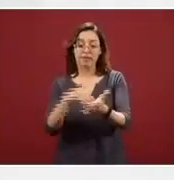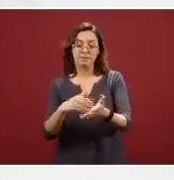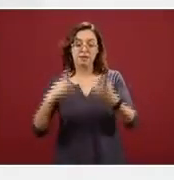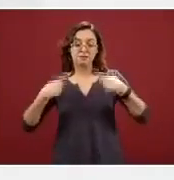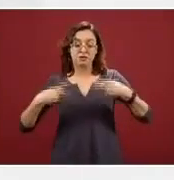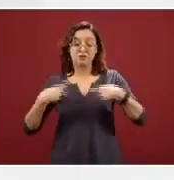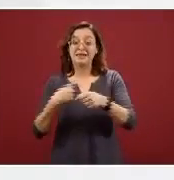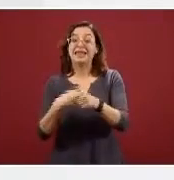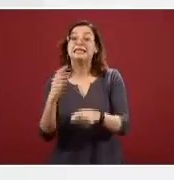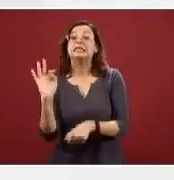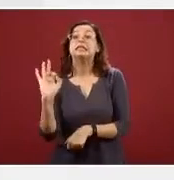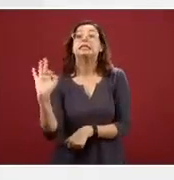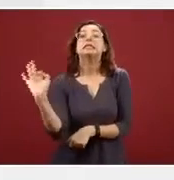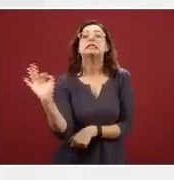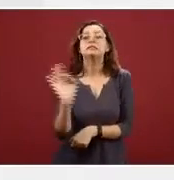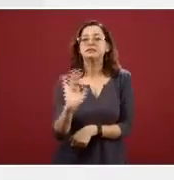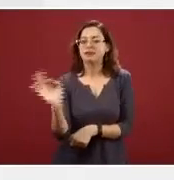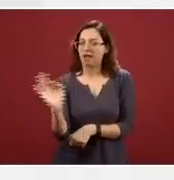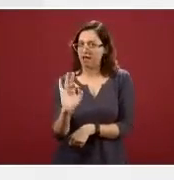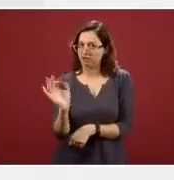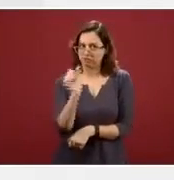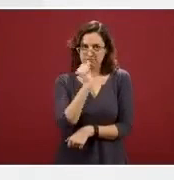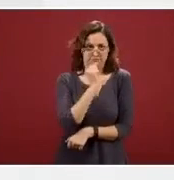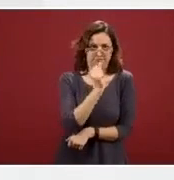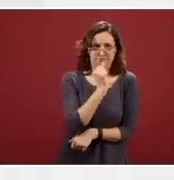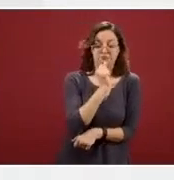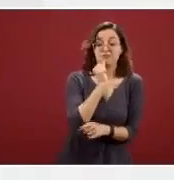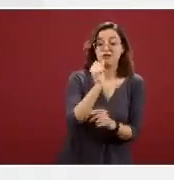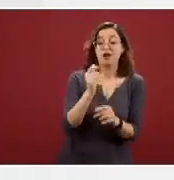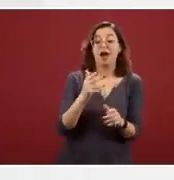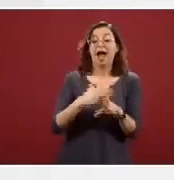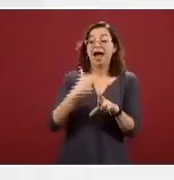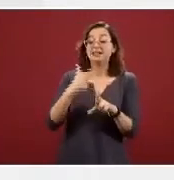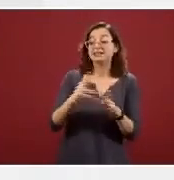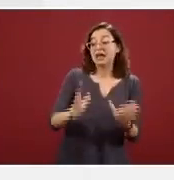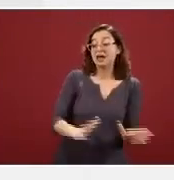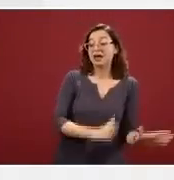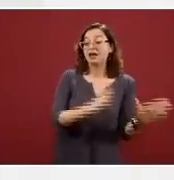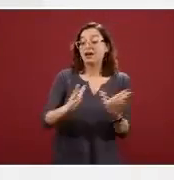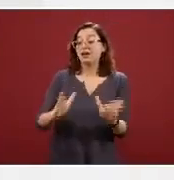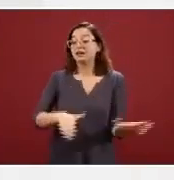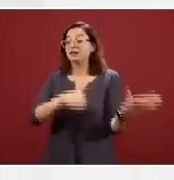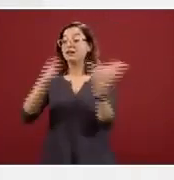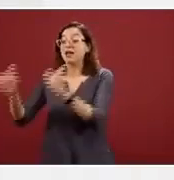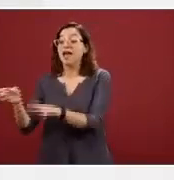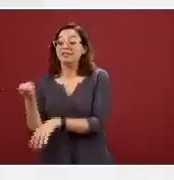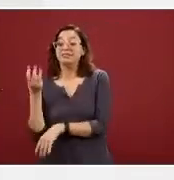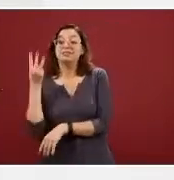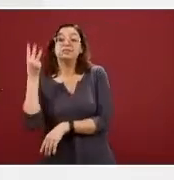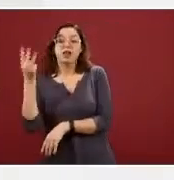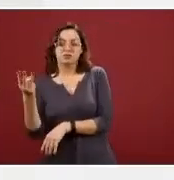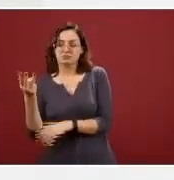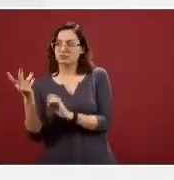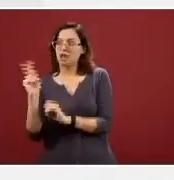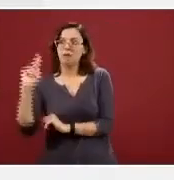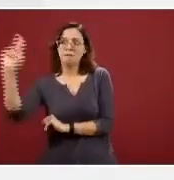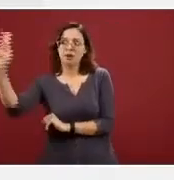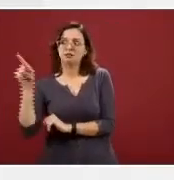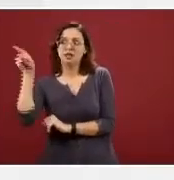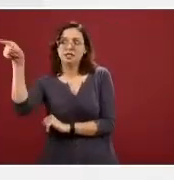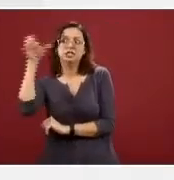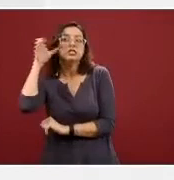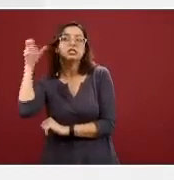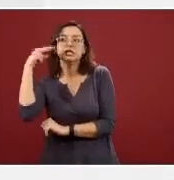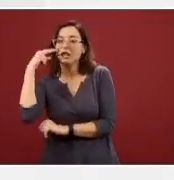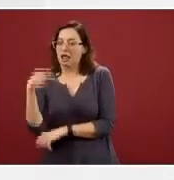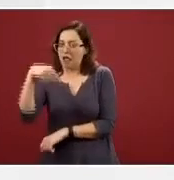es en un escenario 3 con una dispersión epidémica, que es lo que se observaba en ese momento en la provincia de Hubei. Entonces mucho de lo que